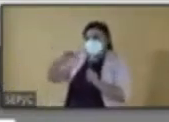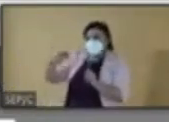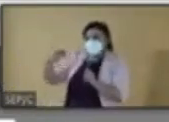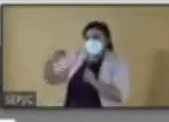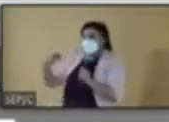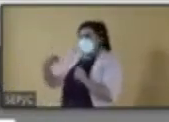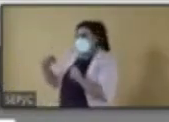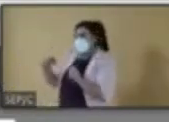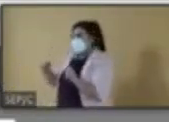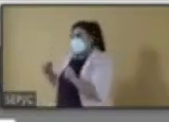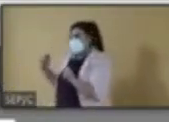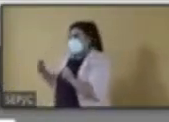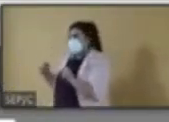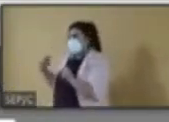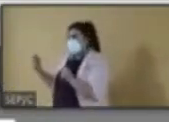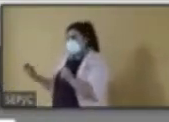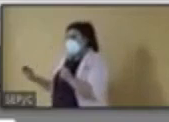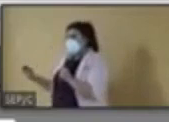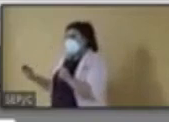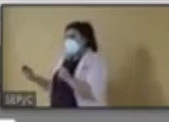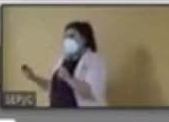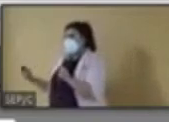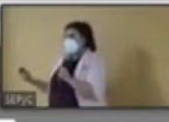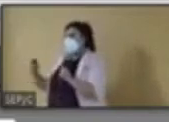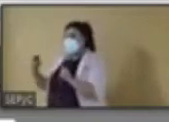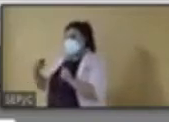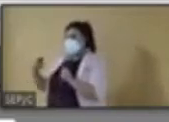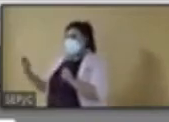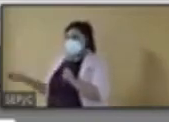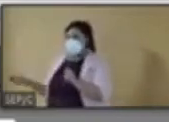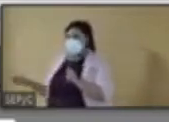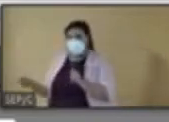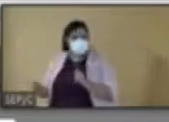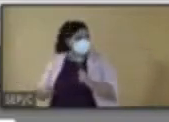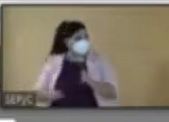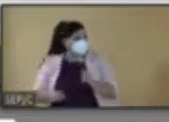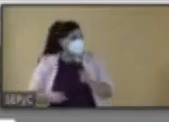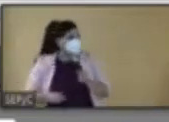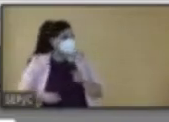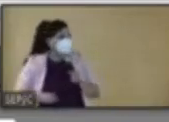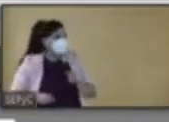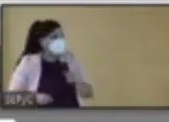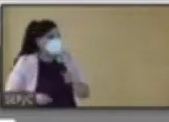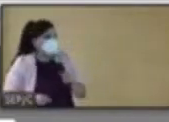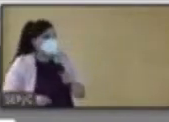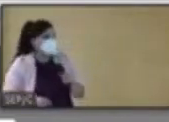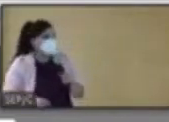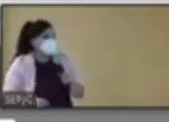los cambios o modificaciones que hicimos a esa tarjeta de crédito durante el año 2020.